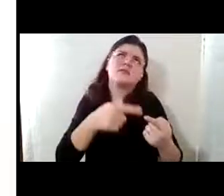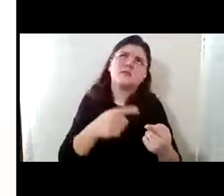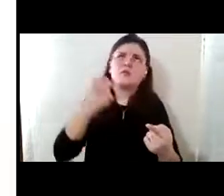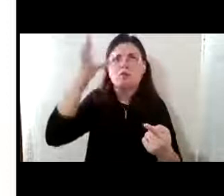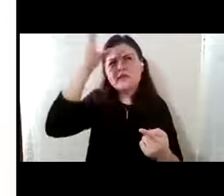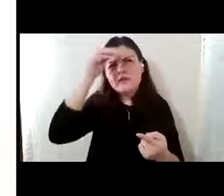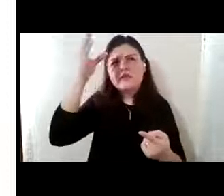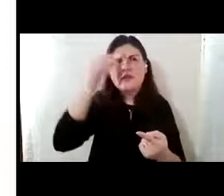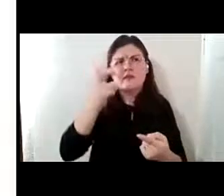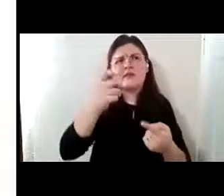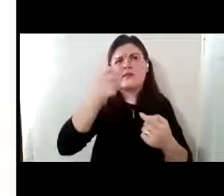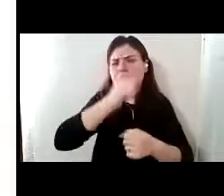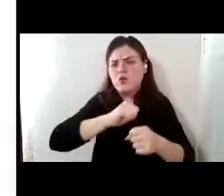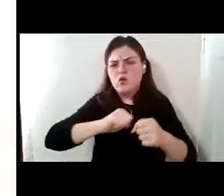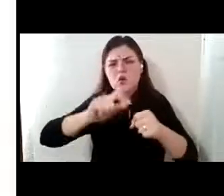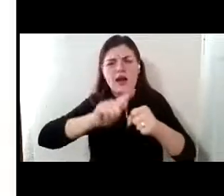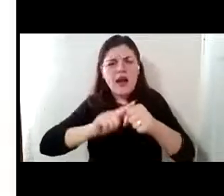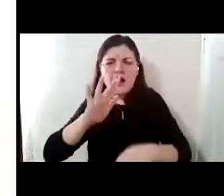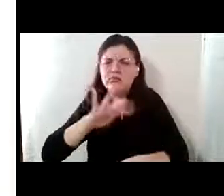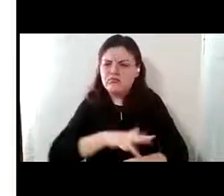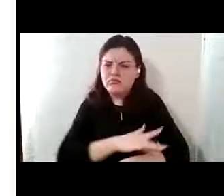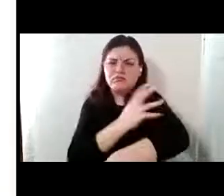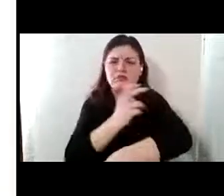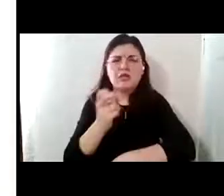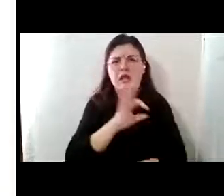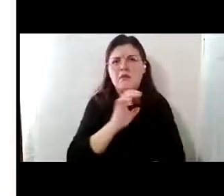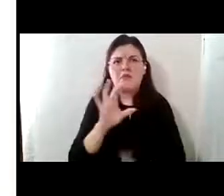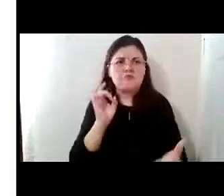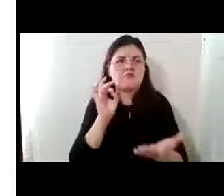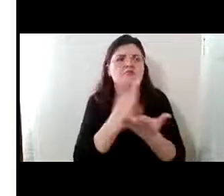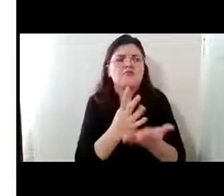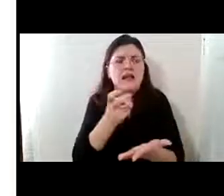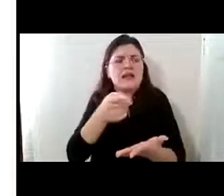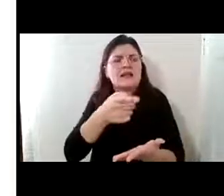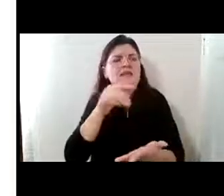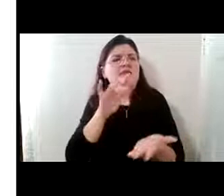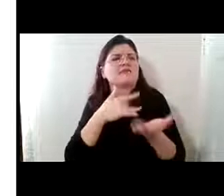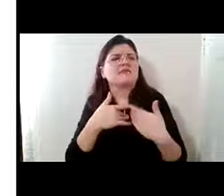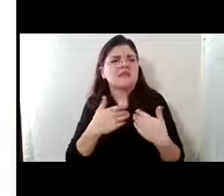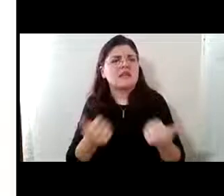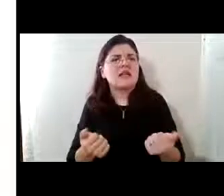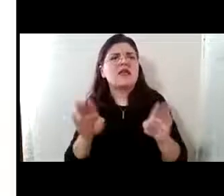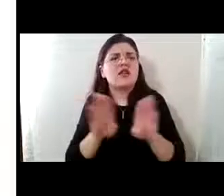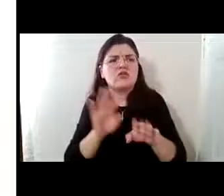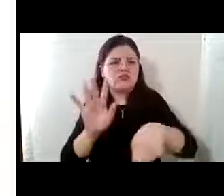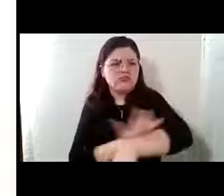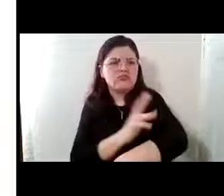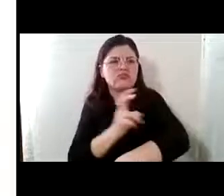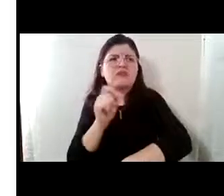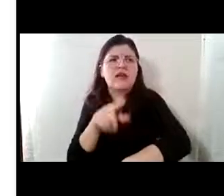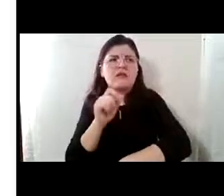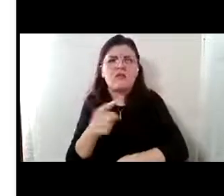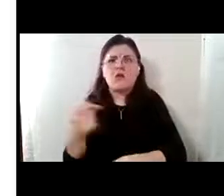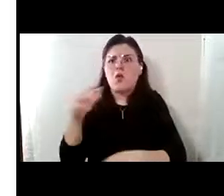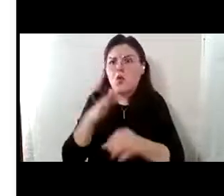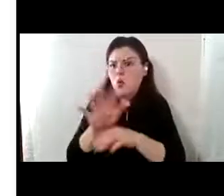la cuestión socioemocional, que puedan identificar emociones, que puedan expresar alguna necesidad, que puedan identificar sus